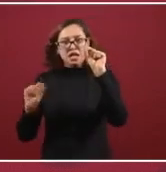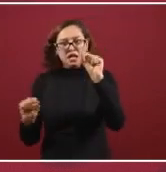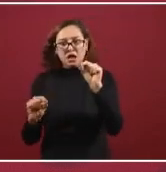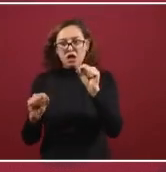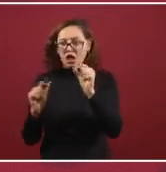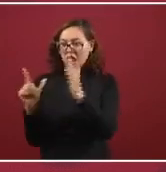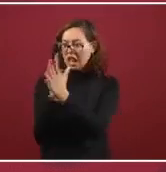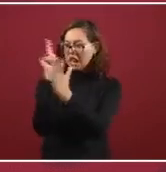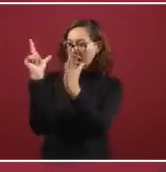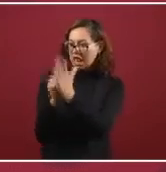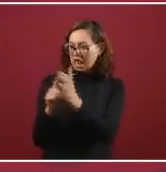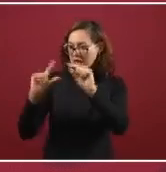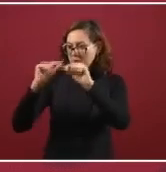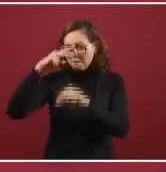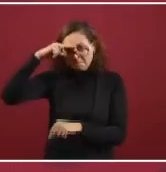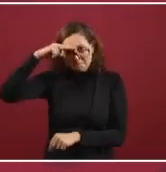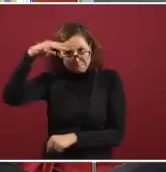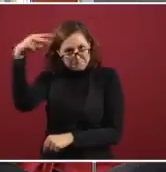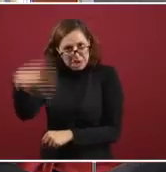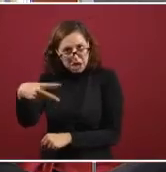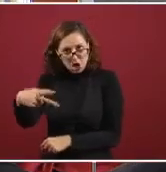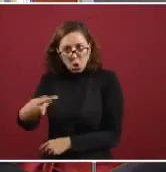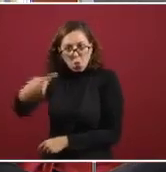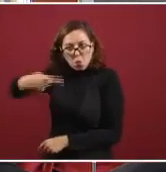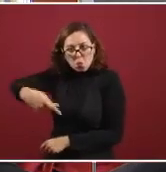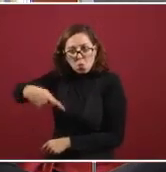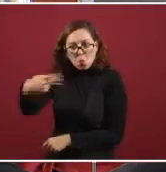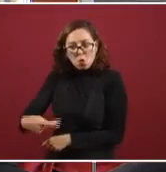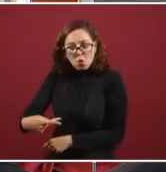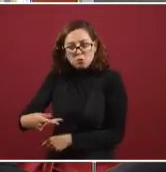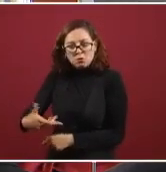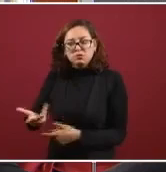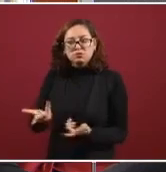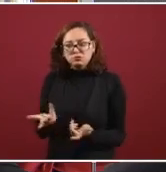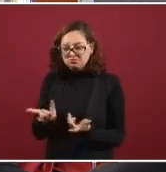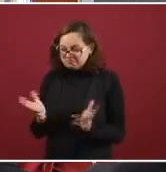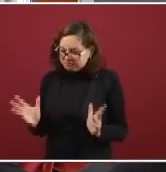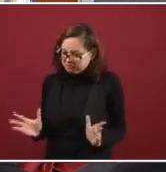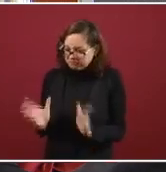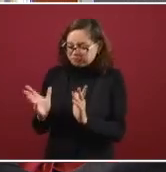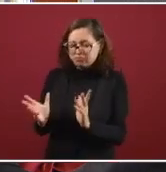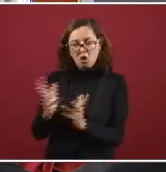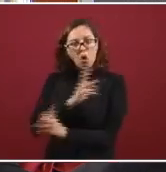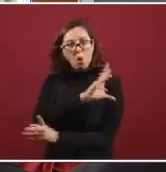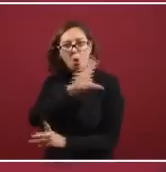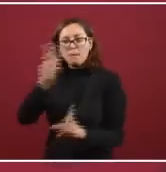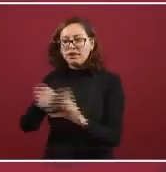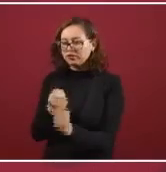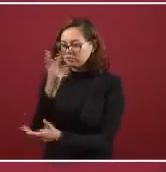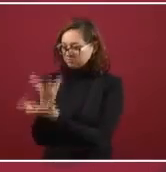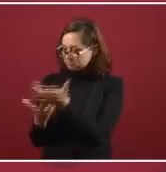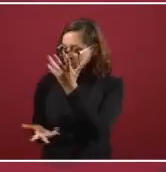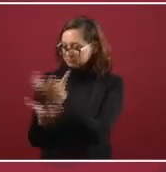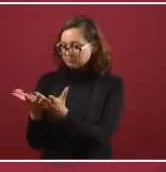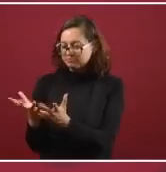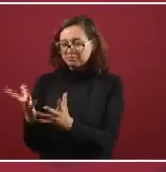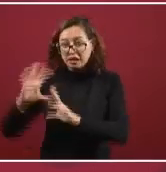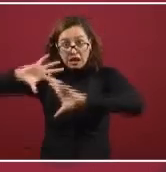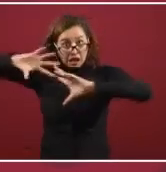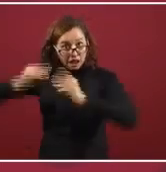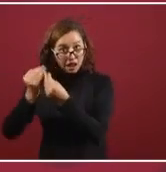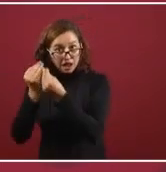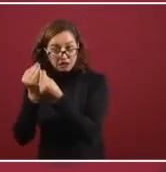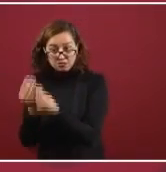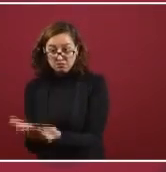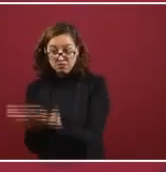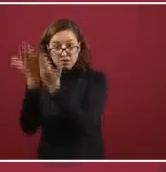las leyes mexicanas, que son las que animan y sustentan todas las acciones que estamos emprendiendo, pues